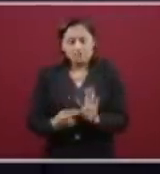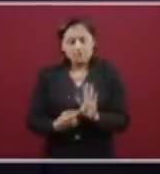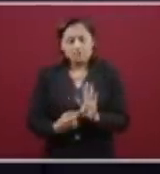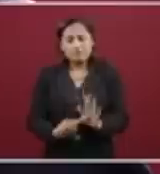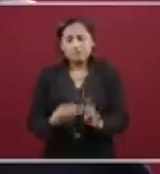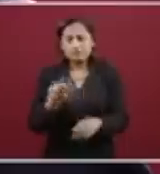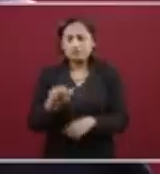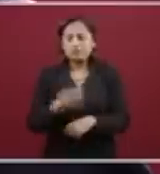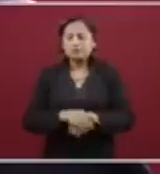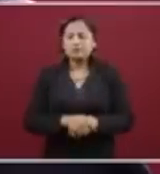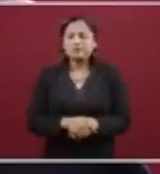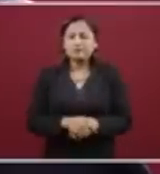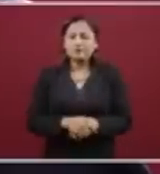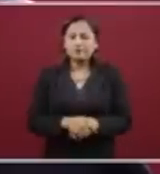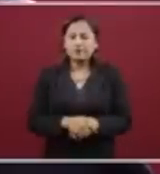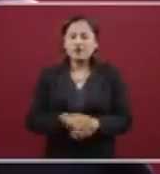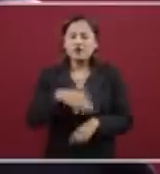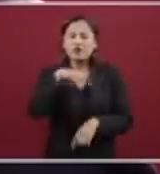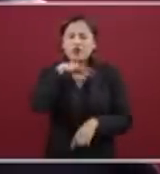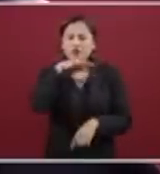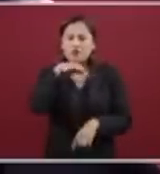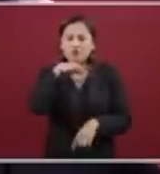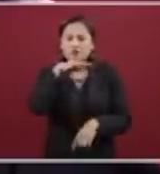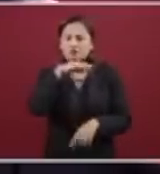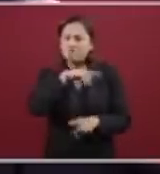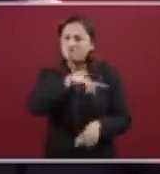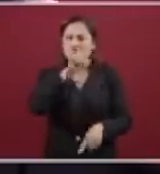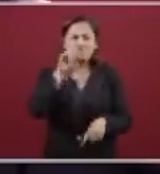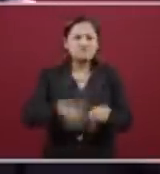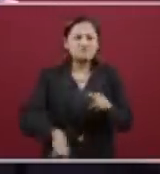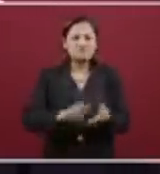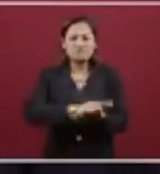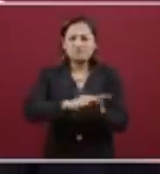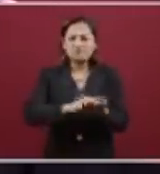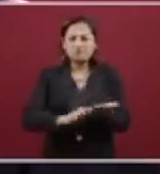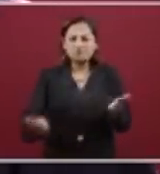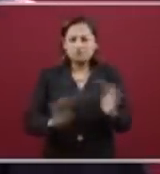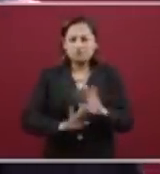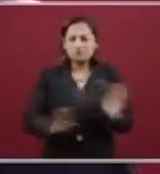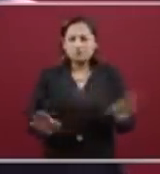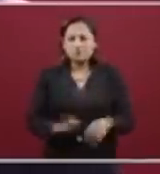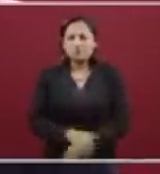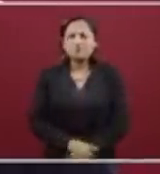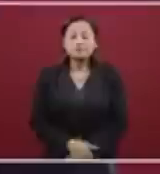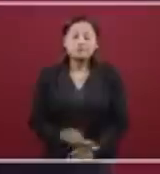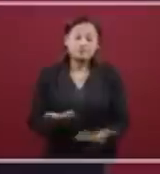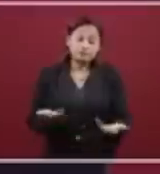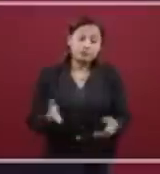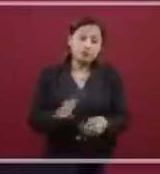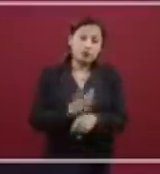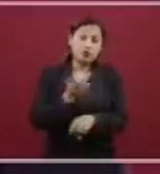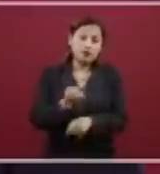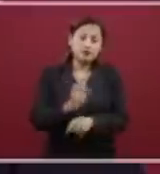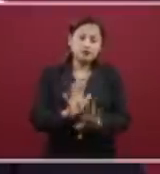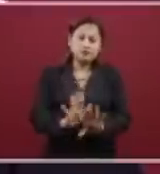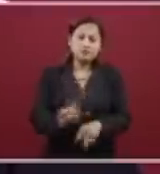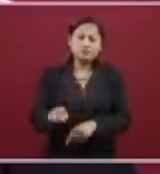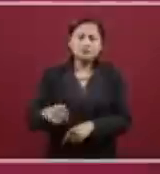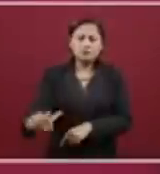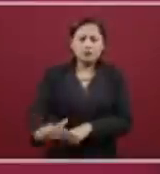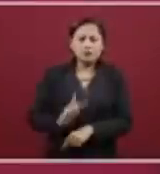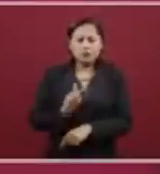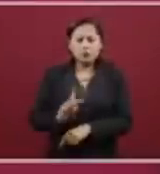con la corrupción entonces el lunes porque es tu pregunta